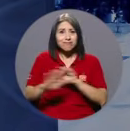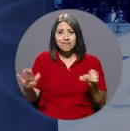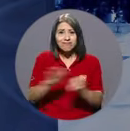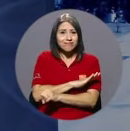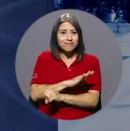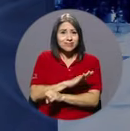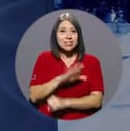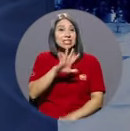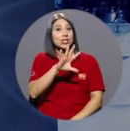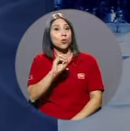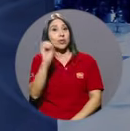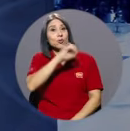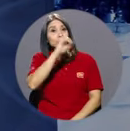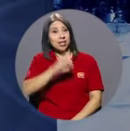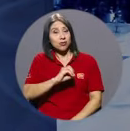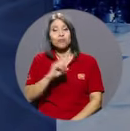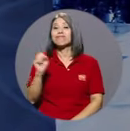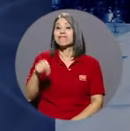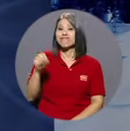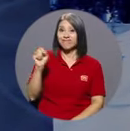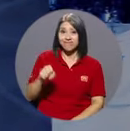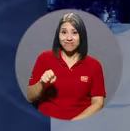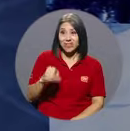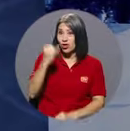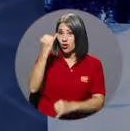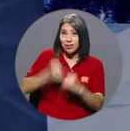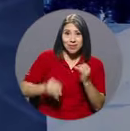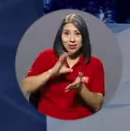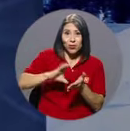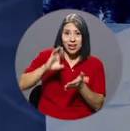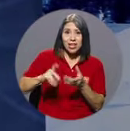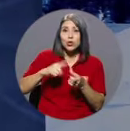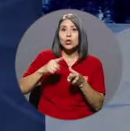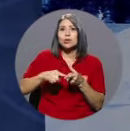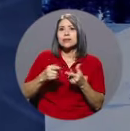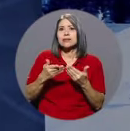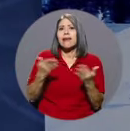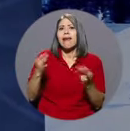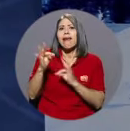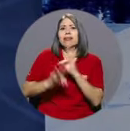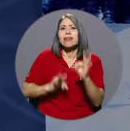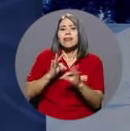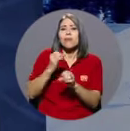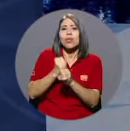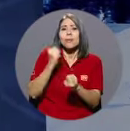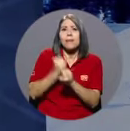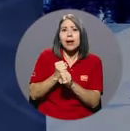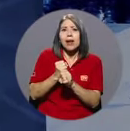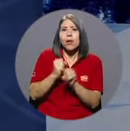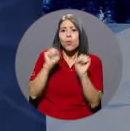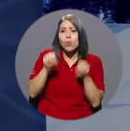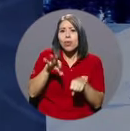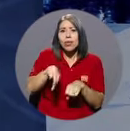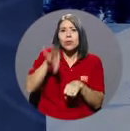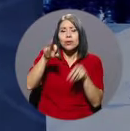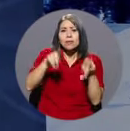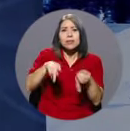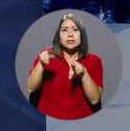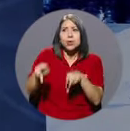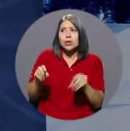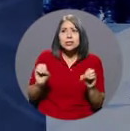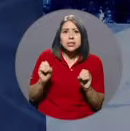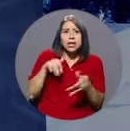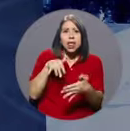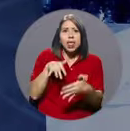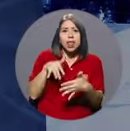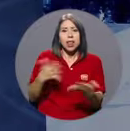nivel general. Y eso también nos pone en posiciones de qué tipo de empleo, exacto, ¿verdad?, puede acceder en nuestra población.